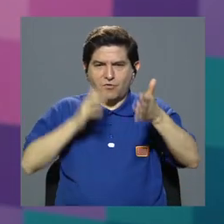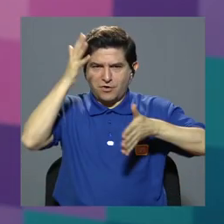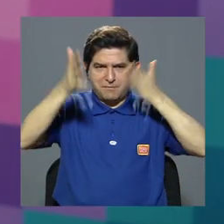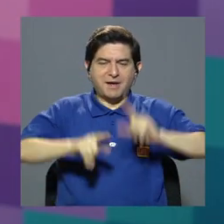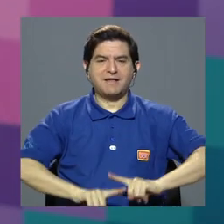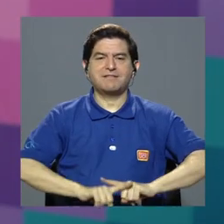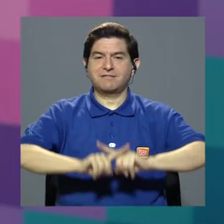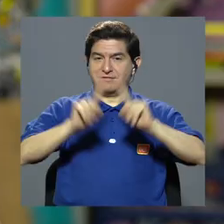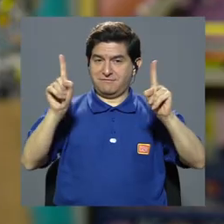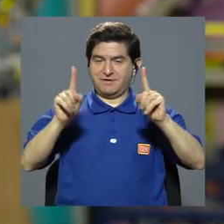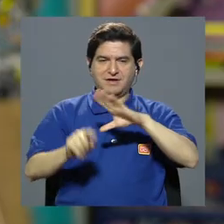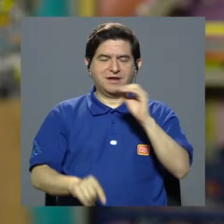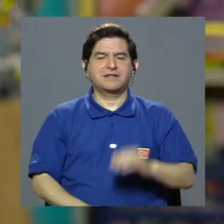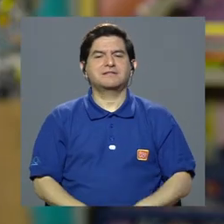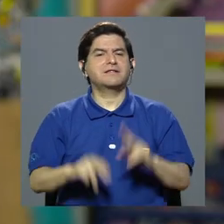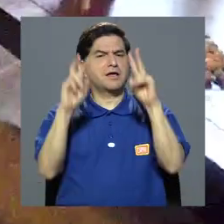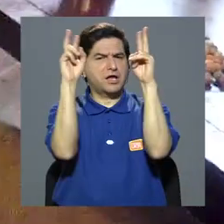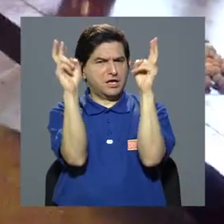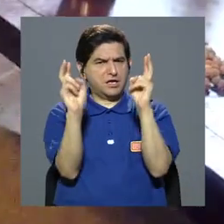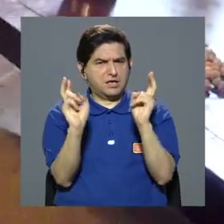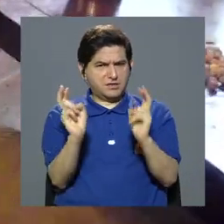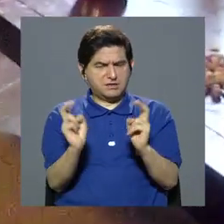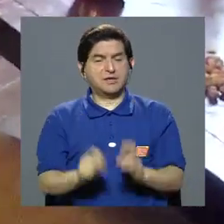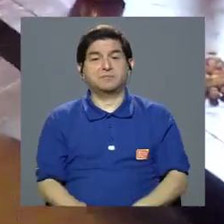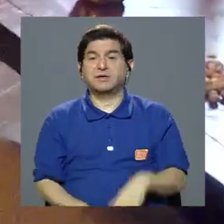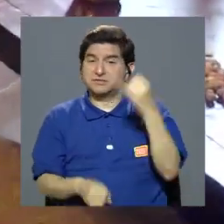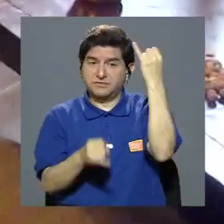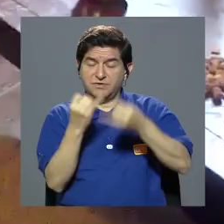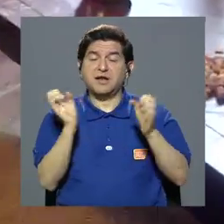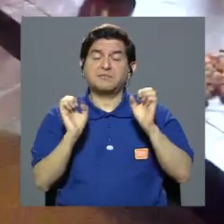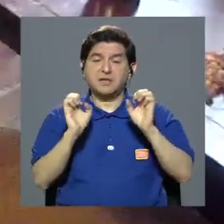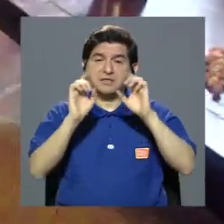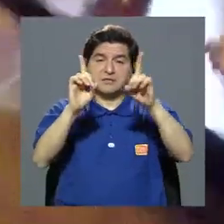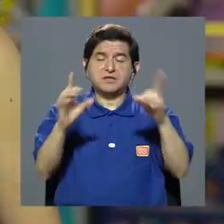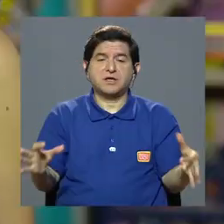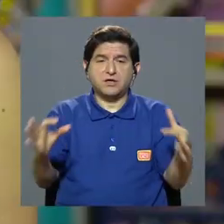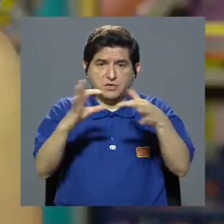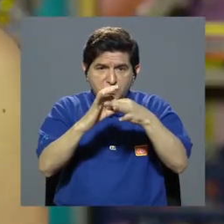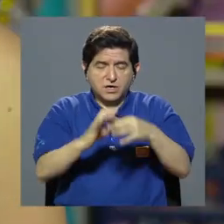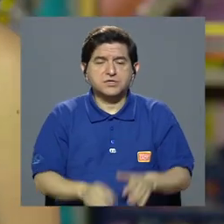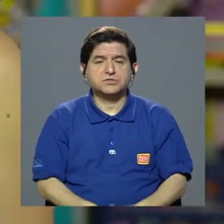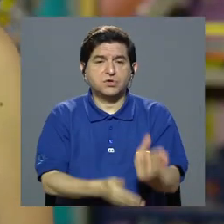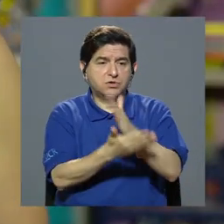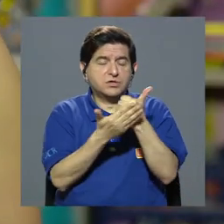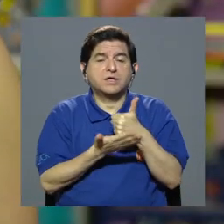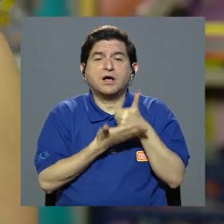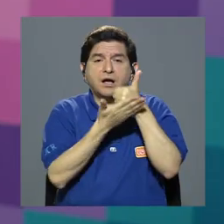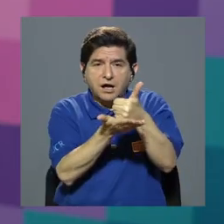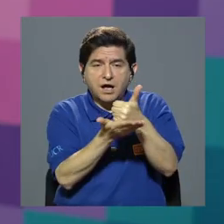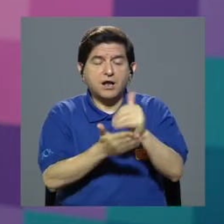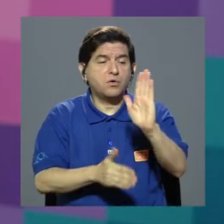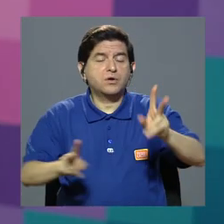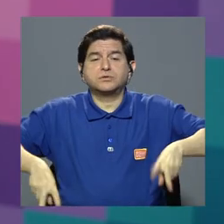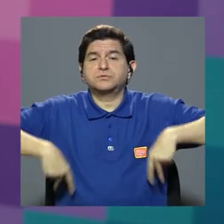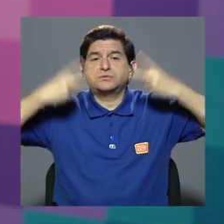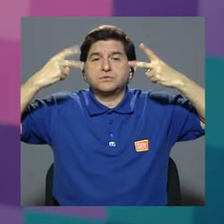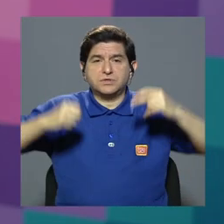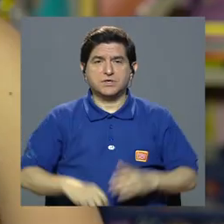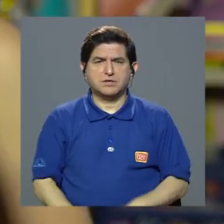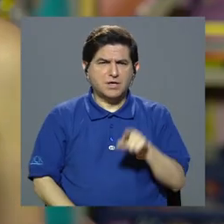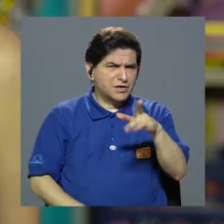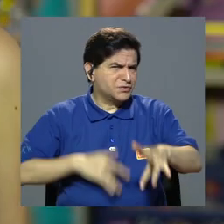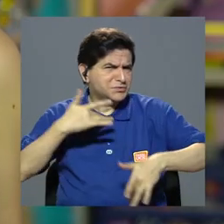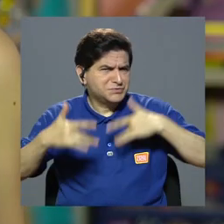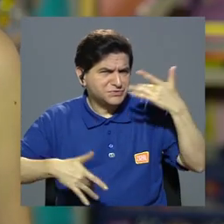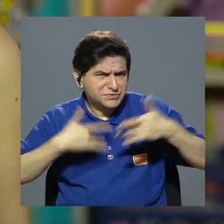en diferente y que sean temas días bien el cabo educativo es verdad que les puedan servir de algo a ellos en sus vidas